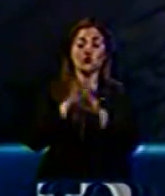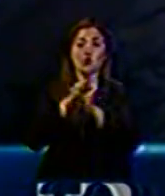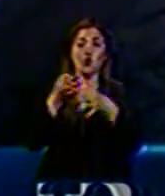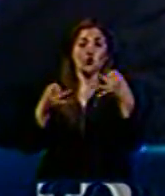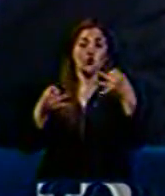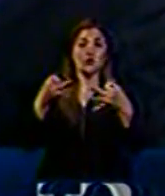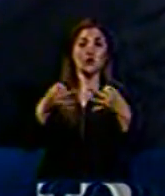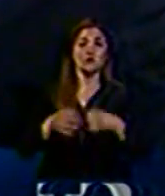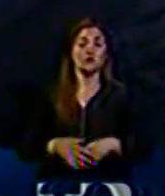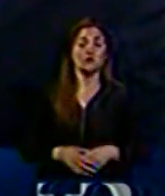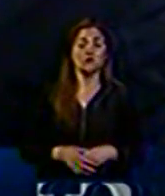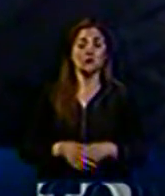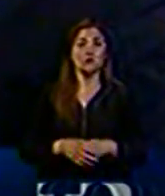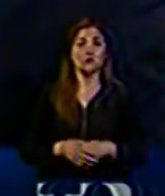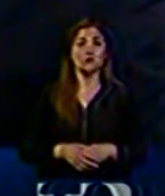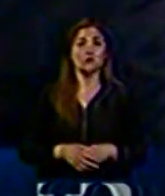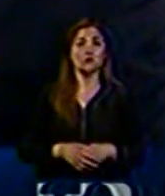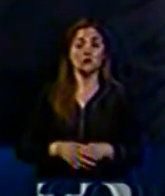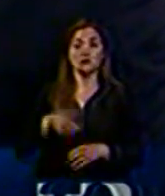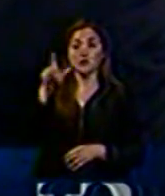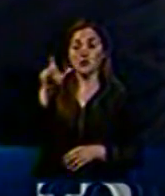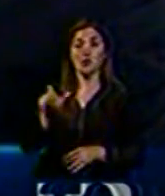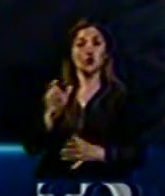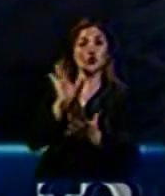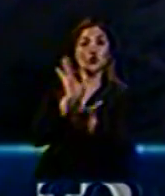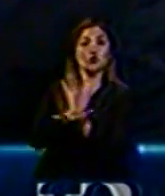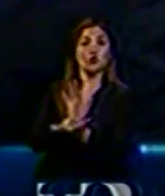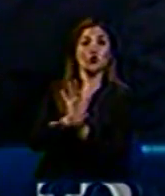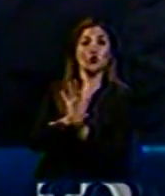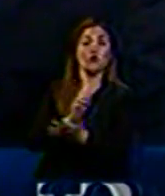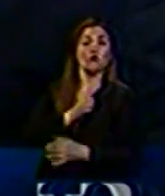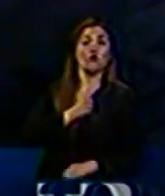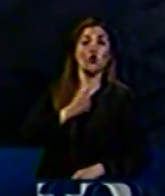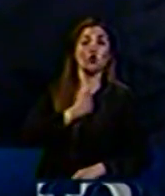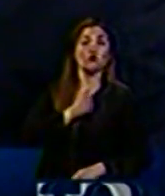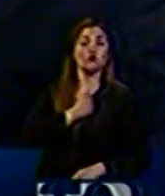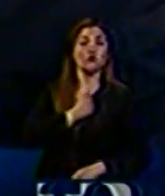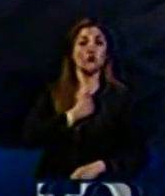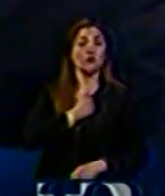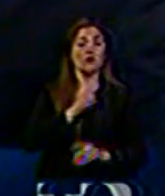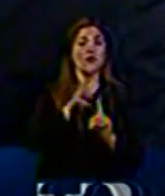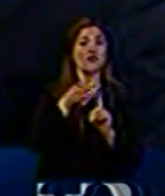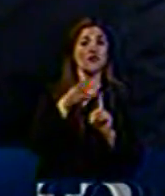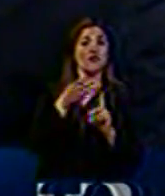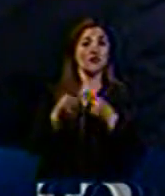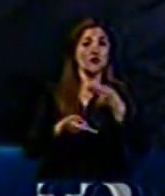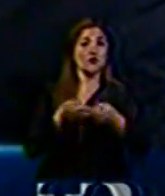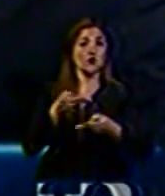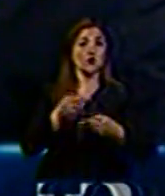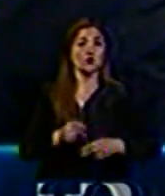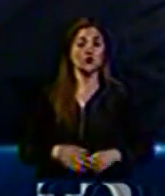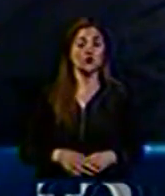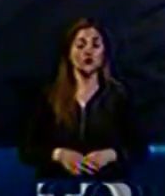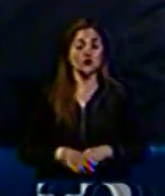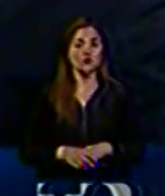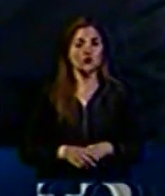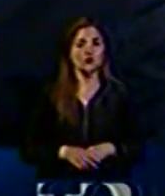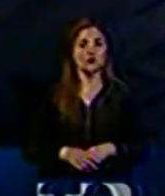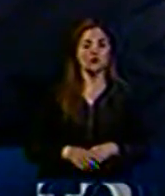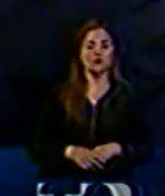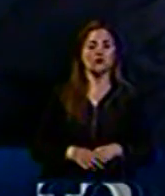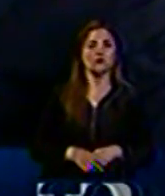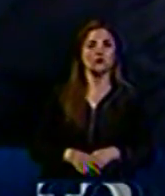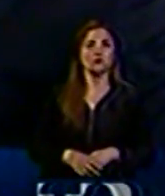tenemos la declaración de una de las personas que funge como propietaria del cyber, indicando que ha